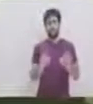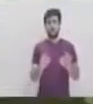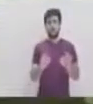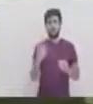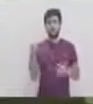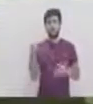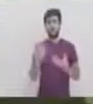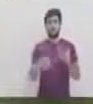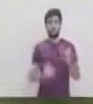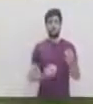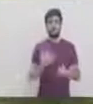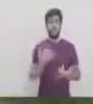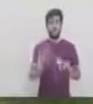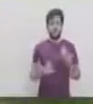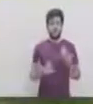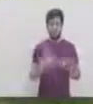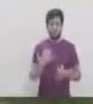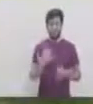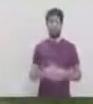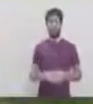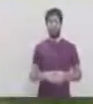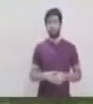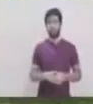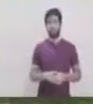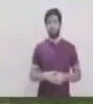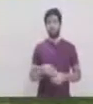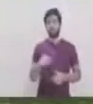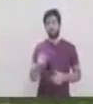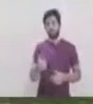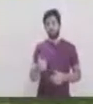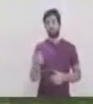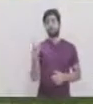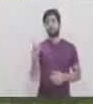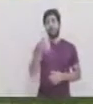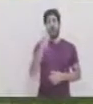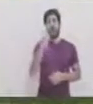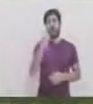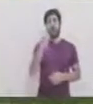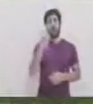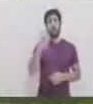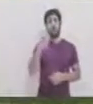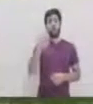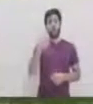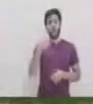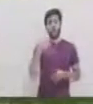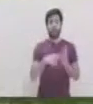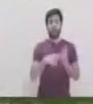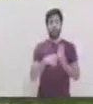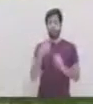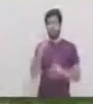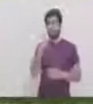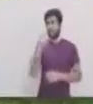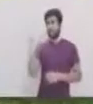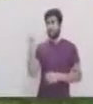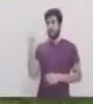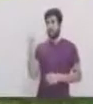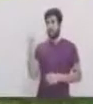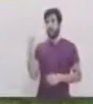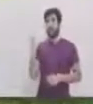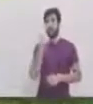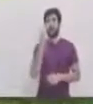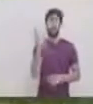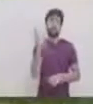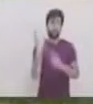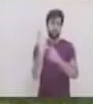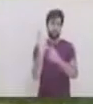de una estufa. Y abuela, si recordamos la parte de la familia, golpeo con mi palma